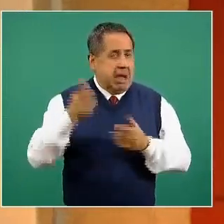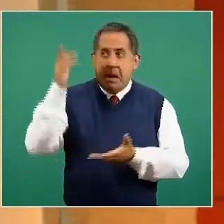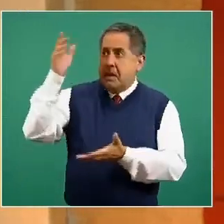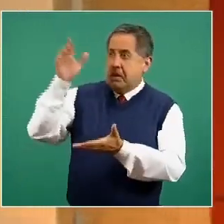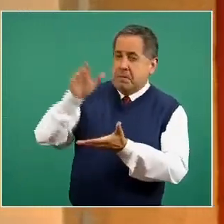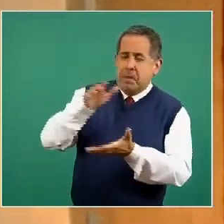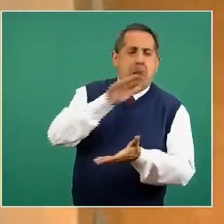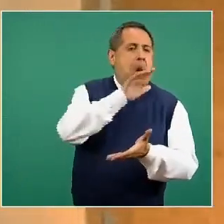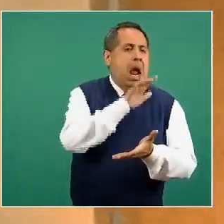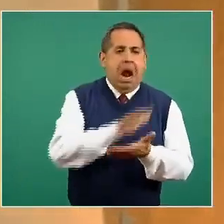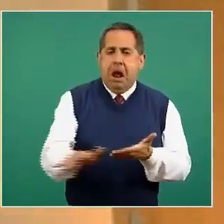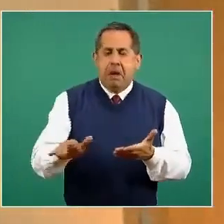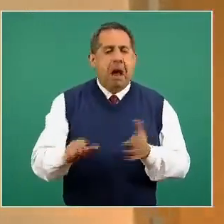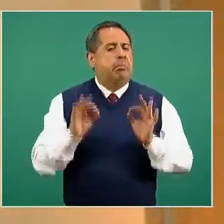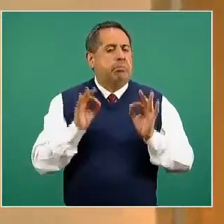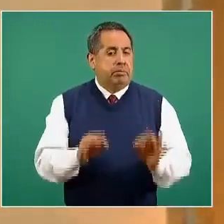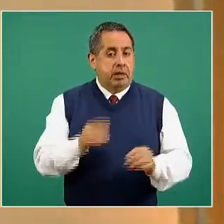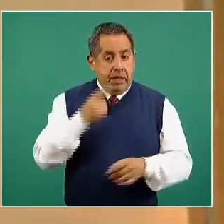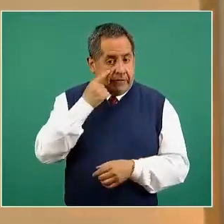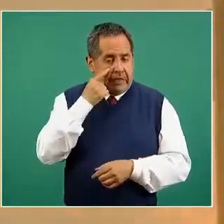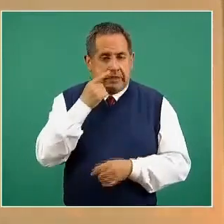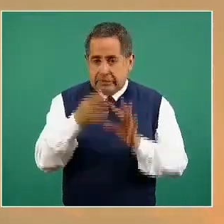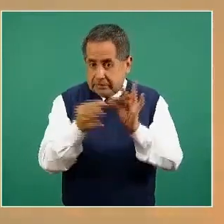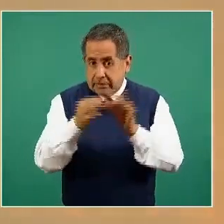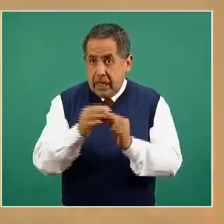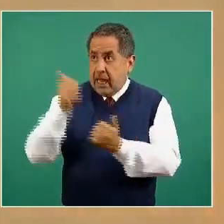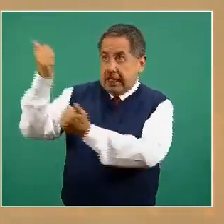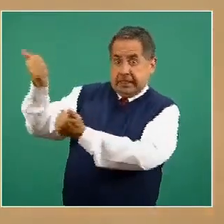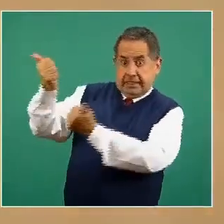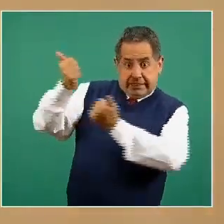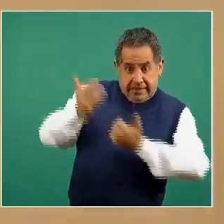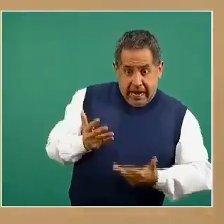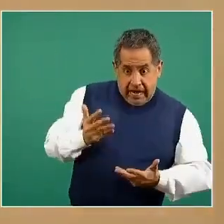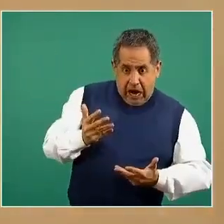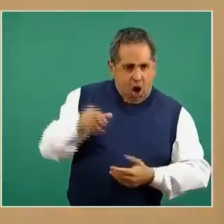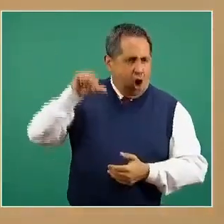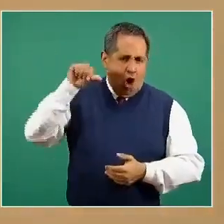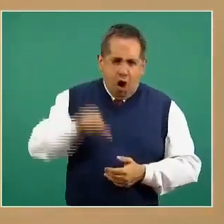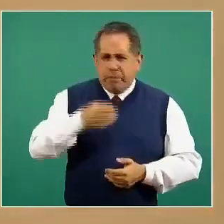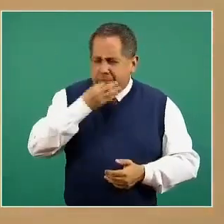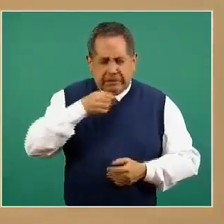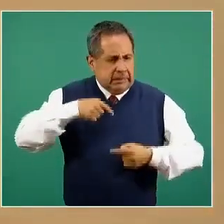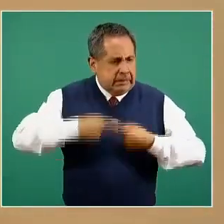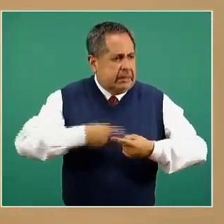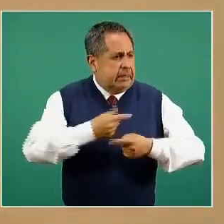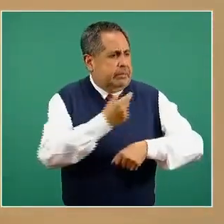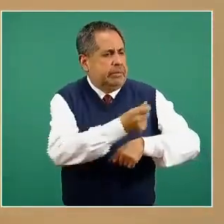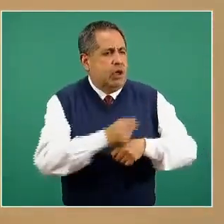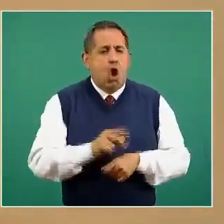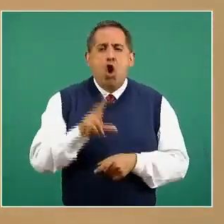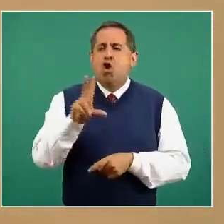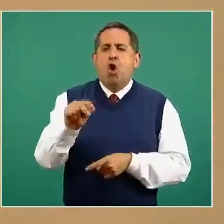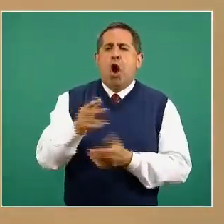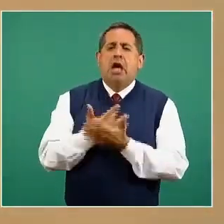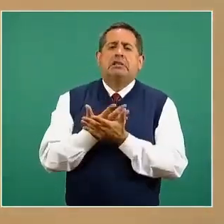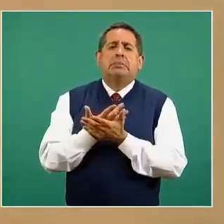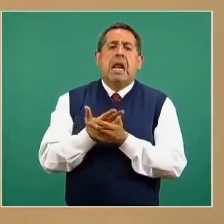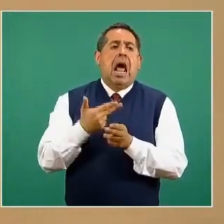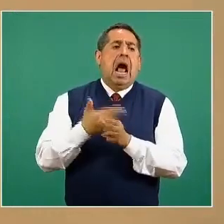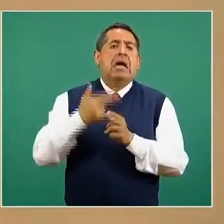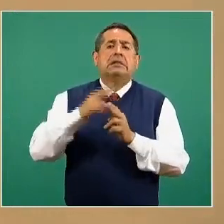esto reiteramos, conforme llegan los paquetes de vacunas, se utilizan. No hay necesidad hasta el momento